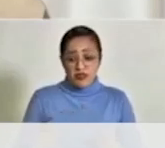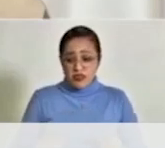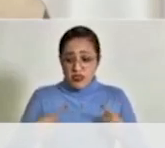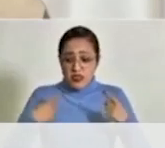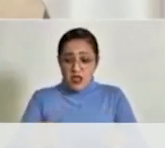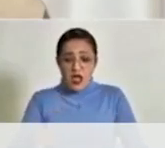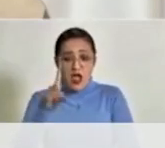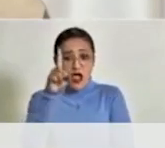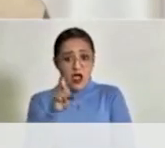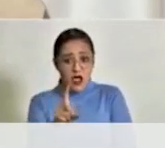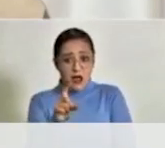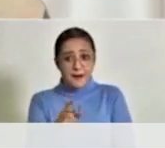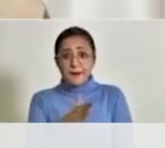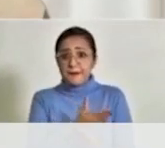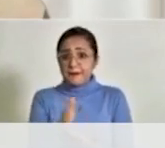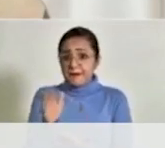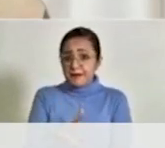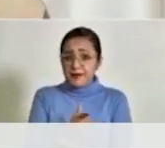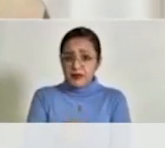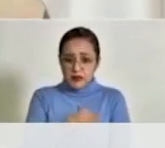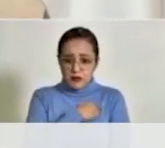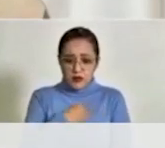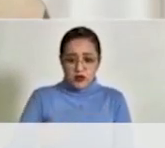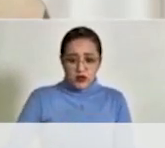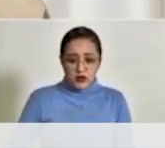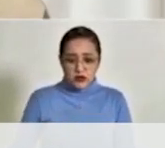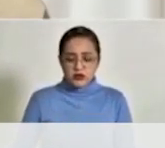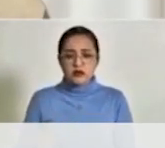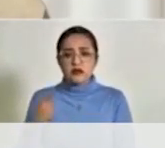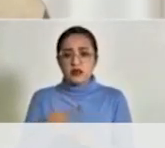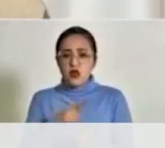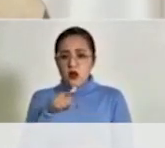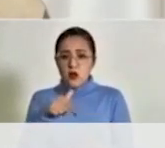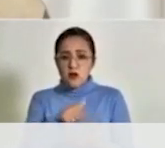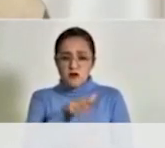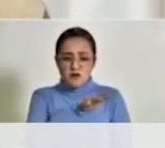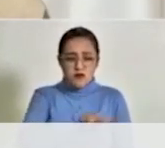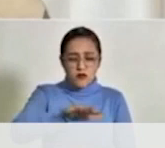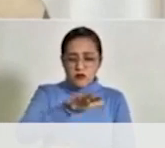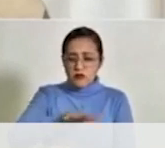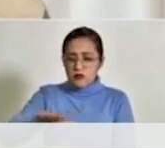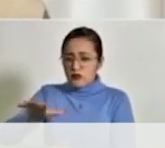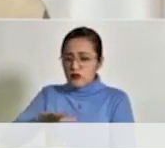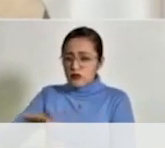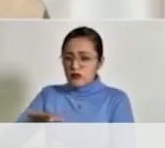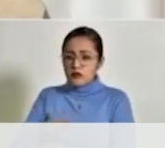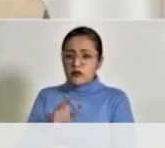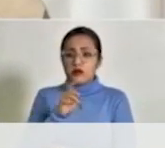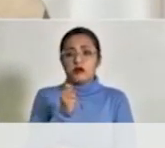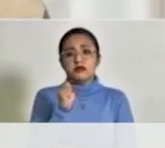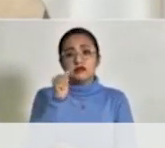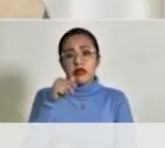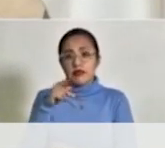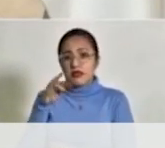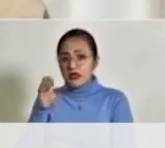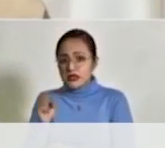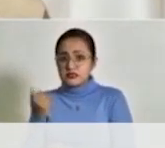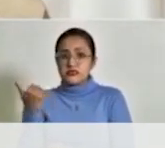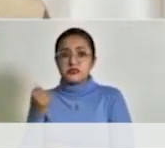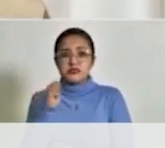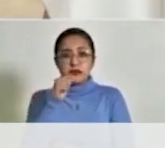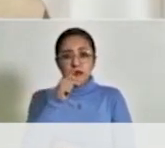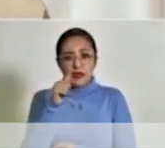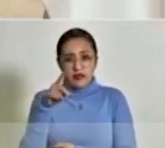suministro no solamente del municipio, sino de áreas de los municipios de San Andrés y San Pedro Cholula, ¿qué